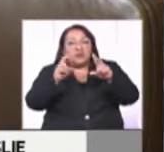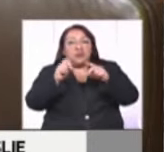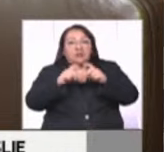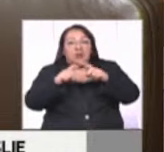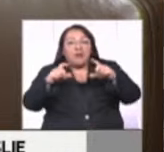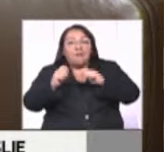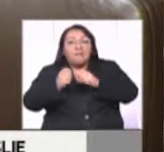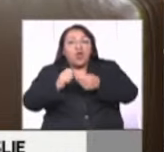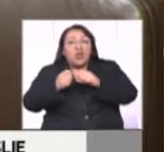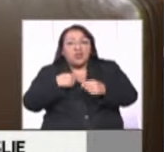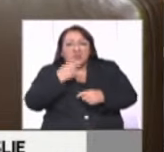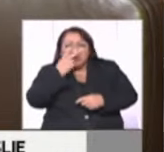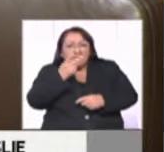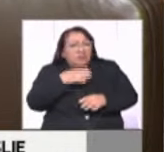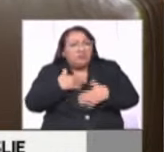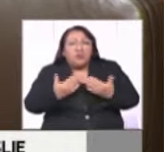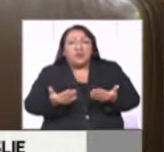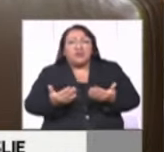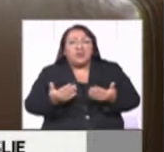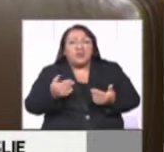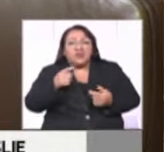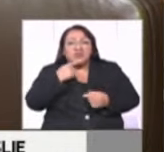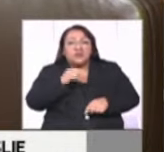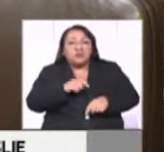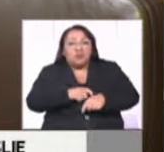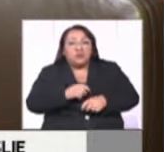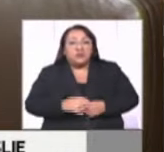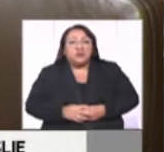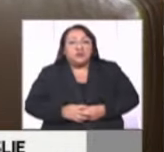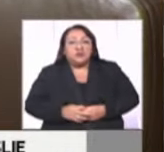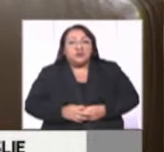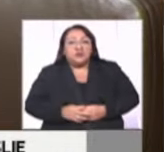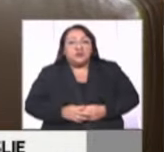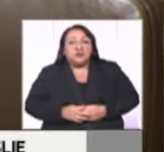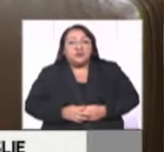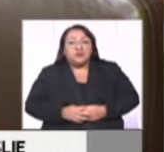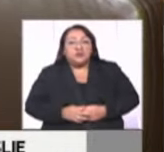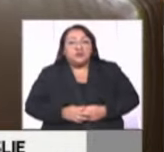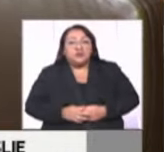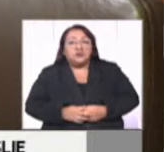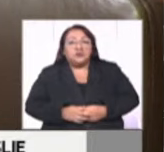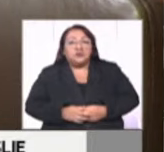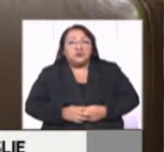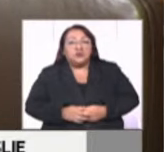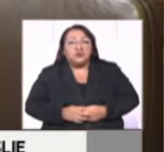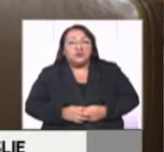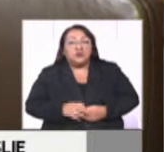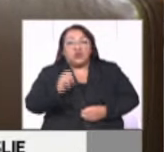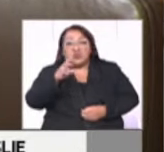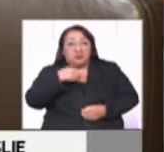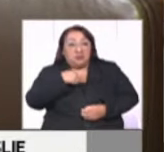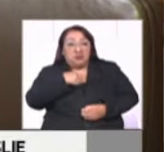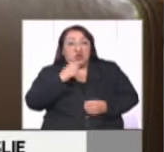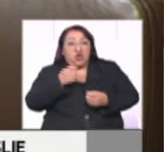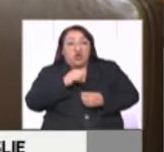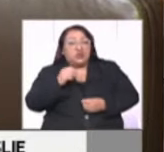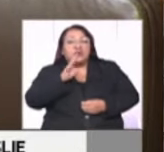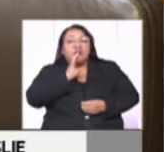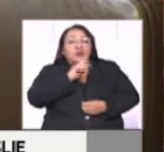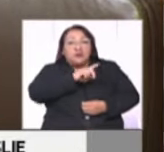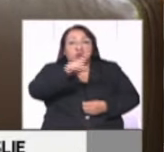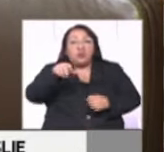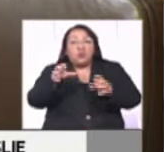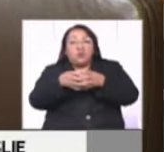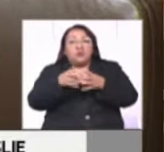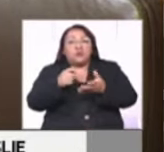No hay forma. Y lo que están diciendo en este momento los gremios de turismo, no lo decimos los congresistas, ¿qué están diciendo? Están hablando de